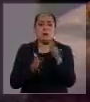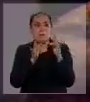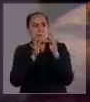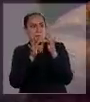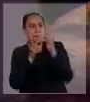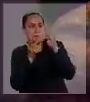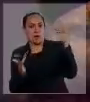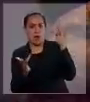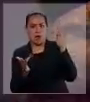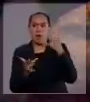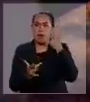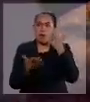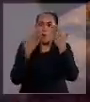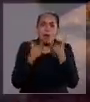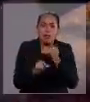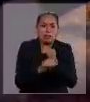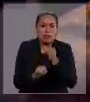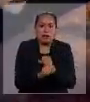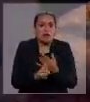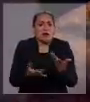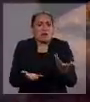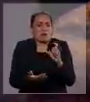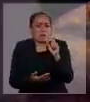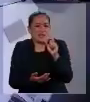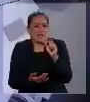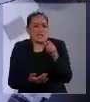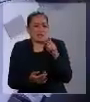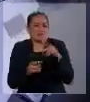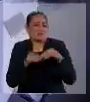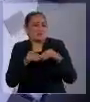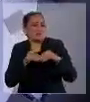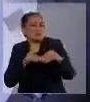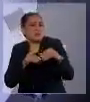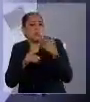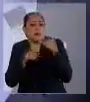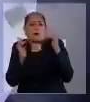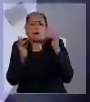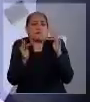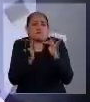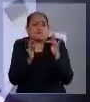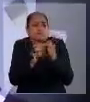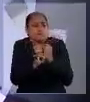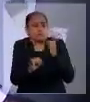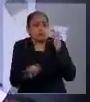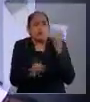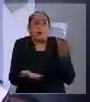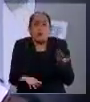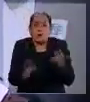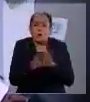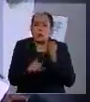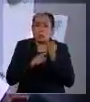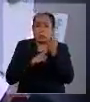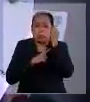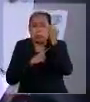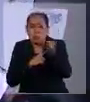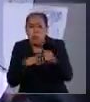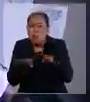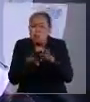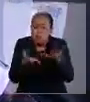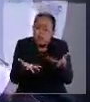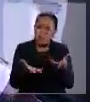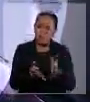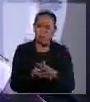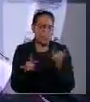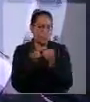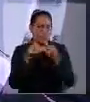celular y no hay internet. A 20 kilómetros, no más que ello. Y ni siquiera estamos metidos ahí, quién sabe, en algún lugar perdido. Y eso sucede en todo el país, no